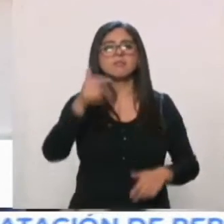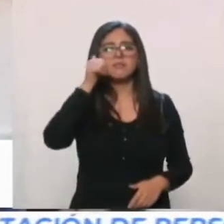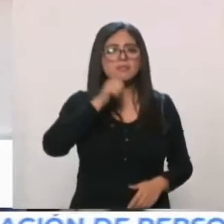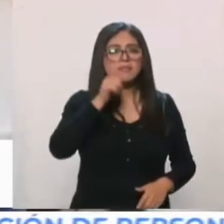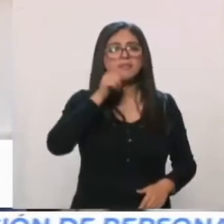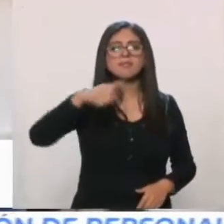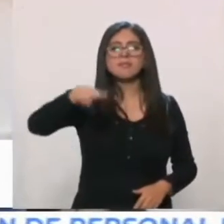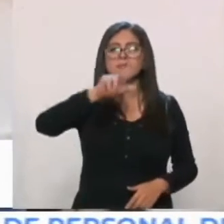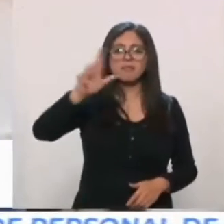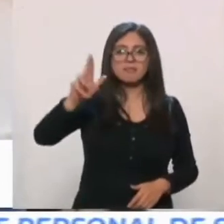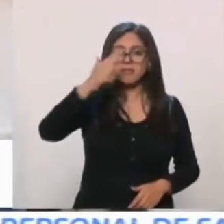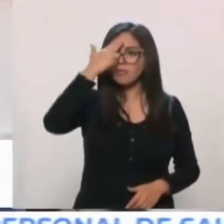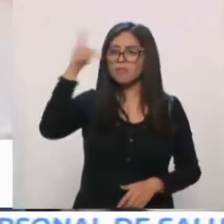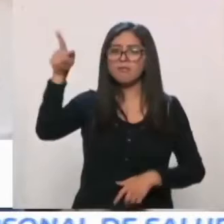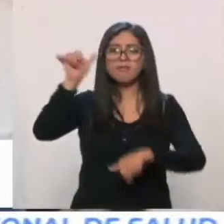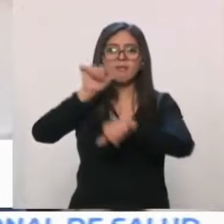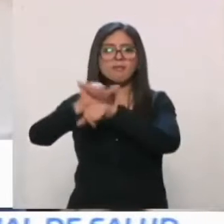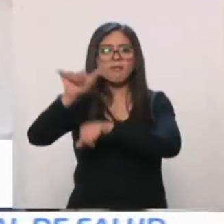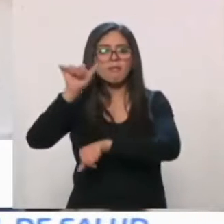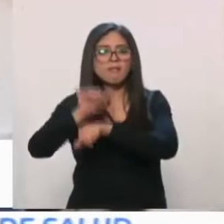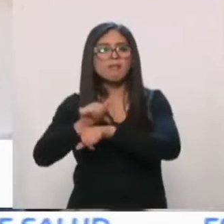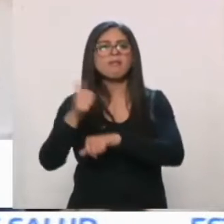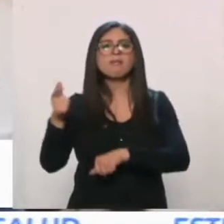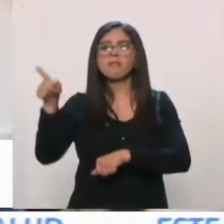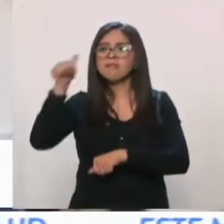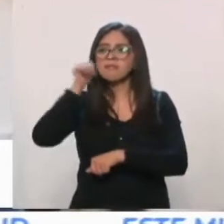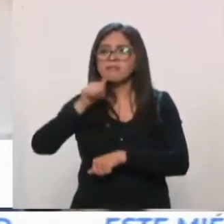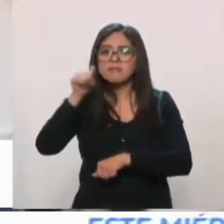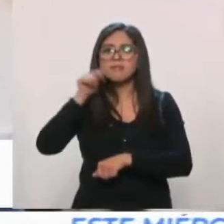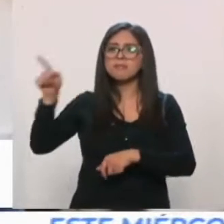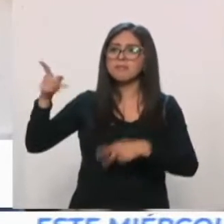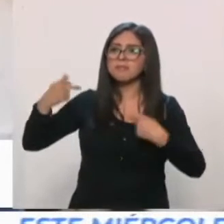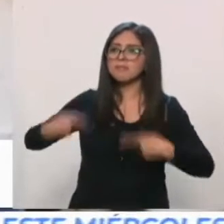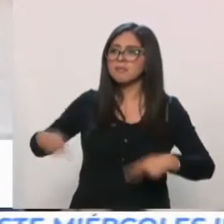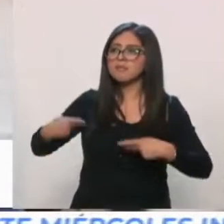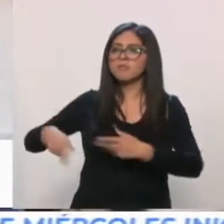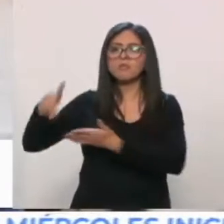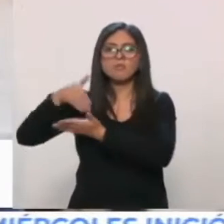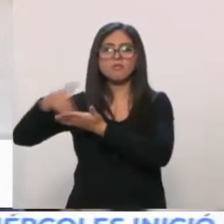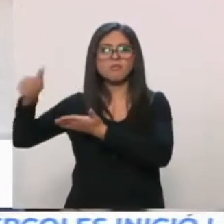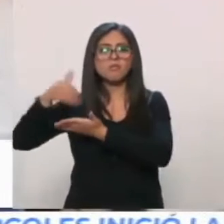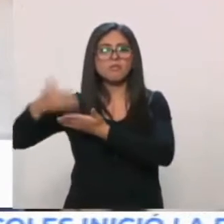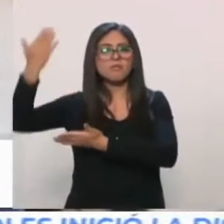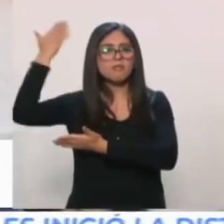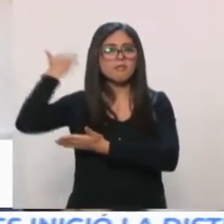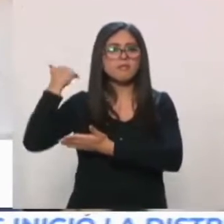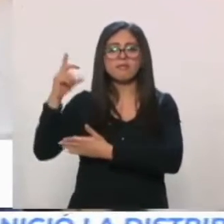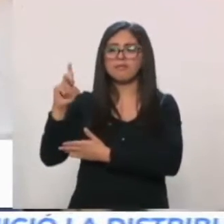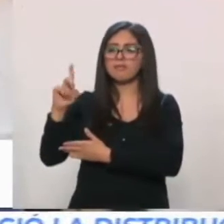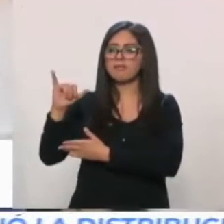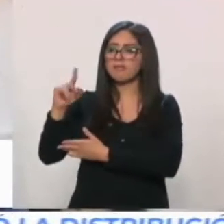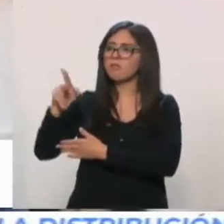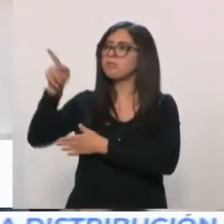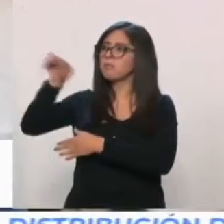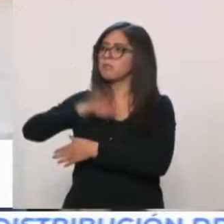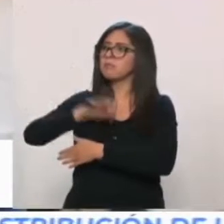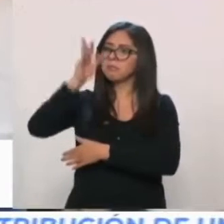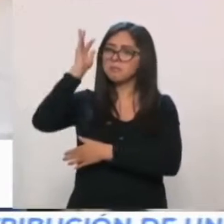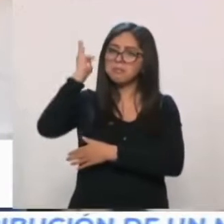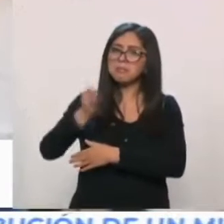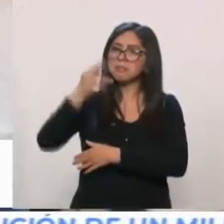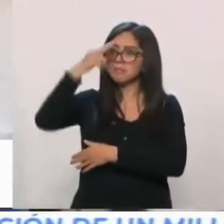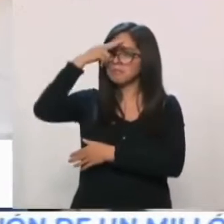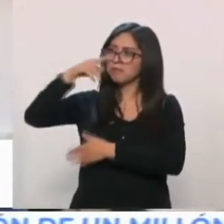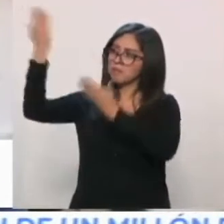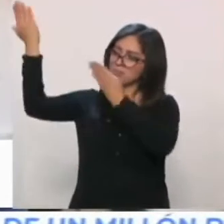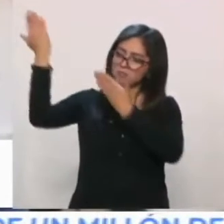Siempre recordamos en Argentina cómo México ha recibido a los exiliados argentinos de la época de la dictadura con los brazos abiertos,